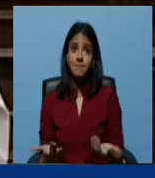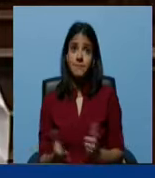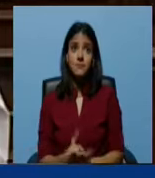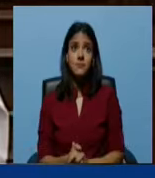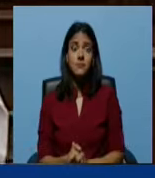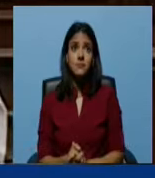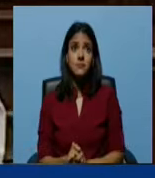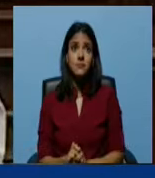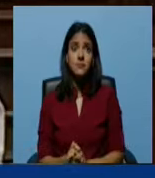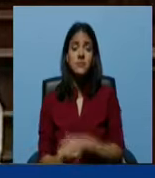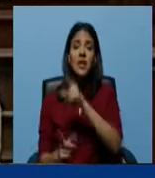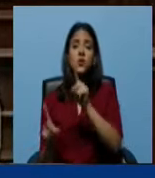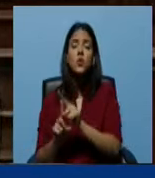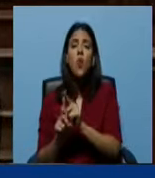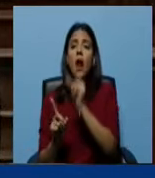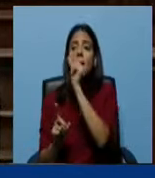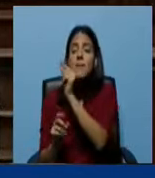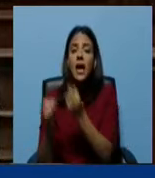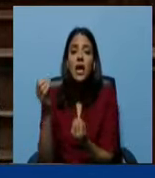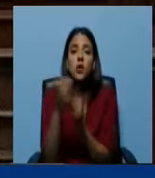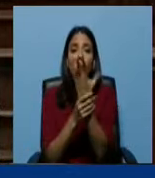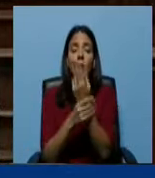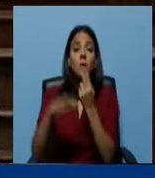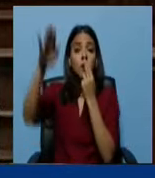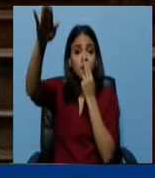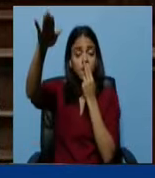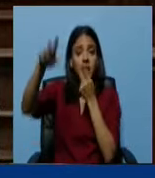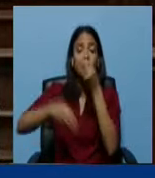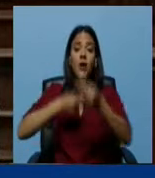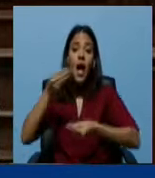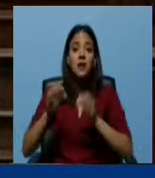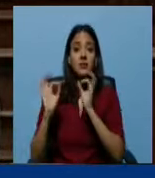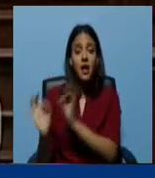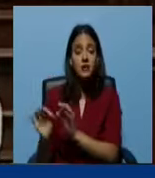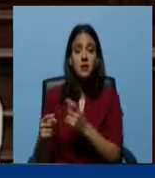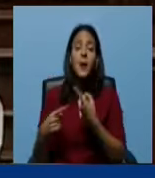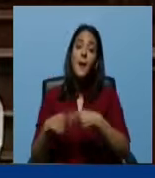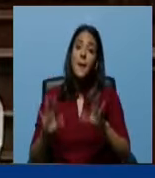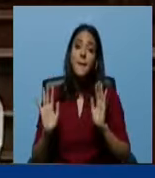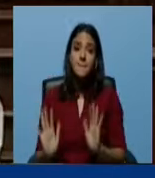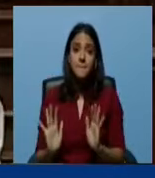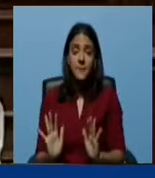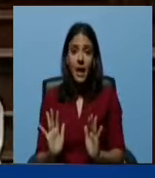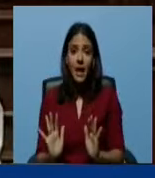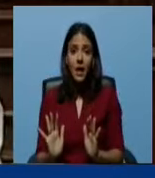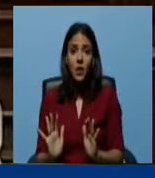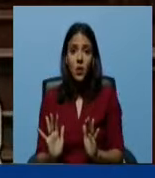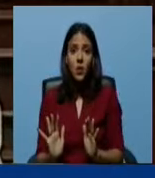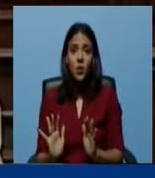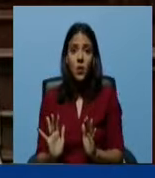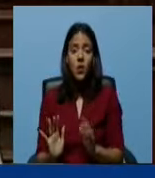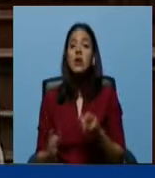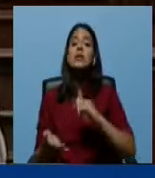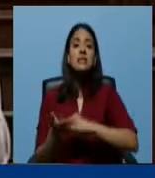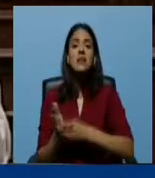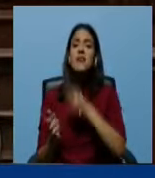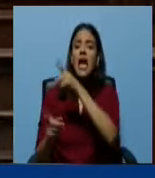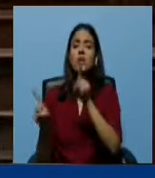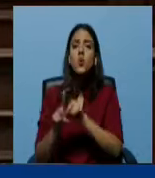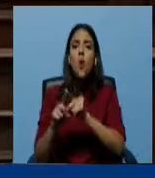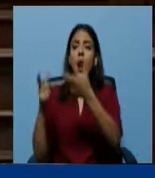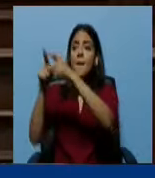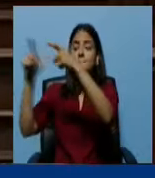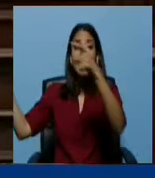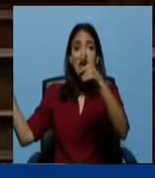Eso fue un pequeño brote fascista, pero pudiéramos decir que no era dominante, porque